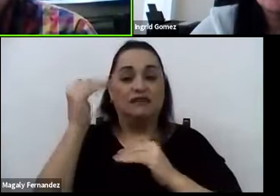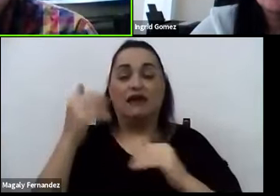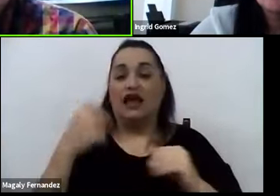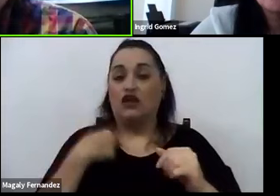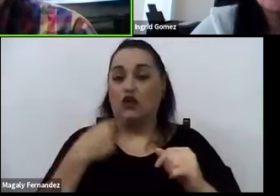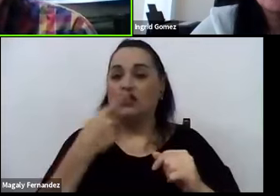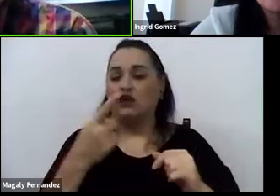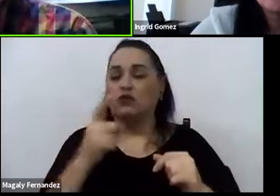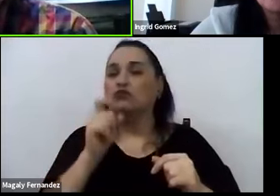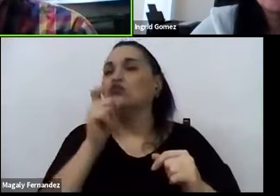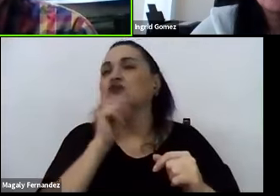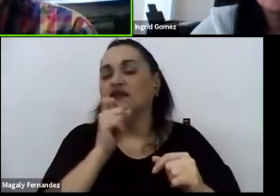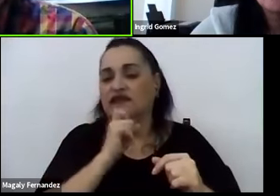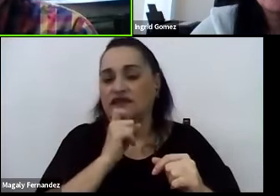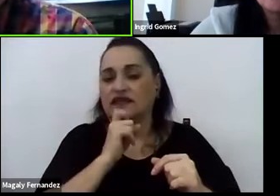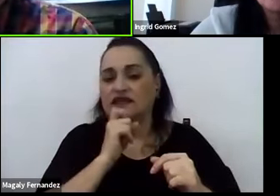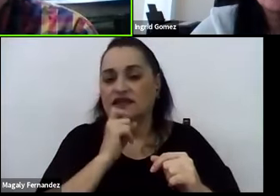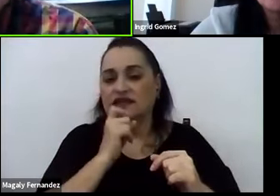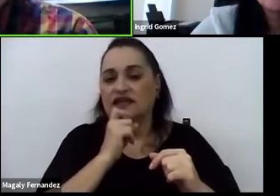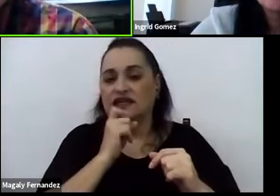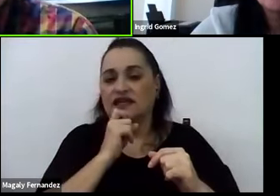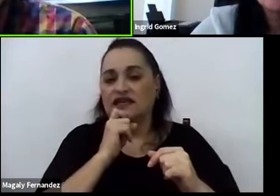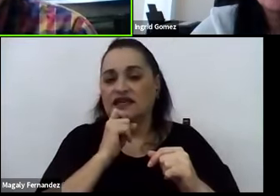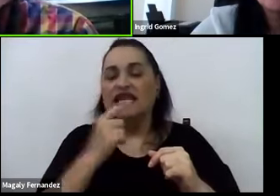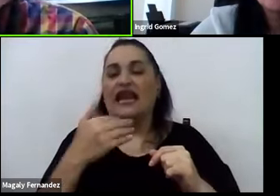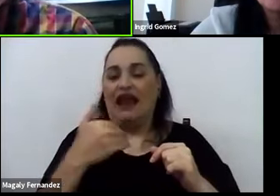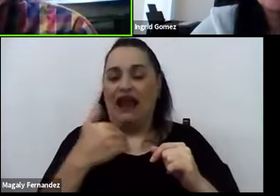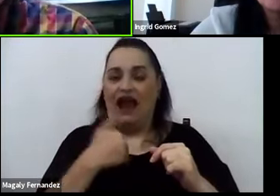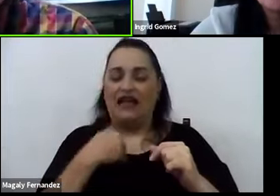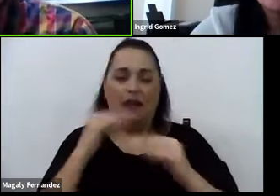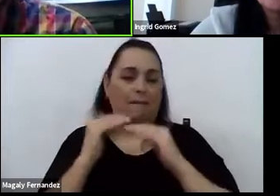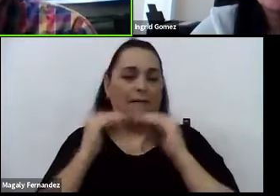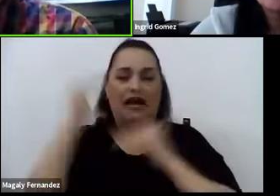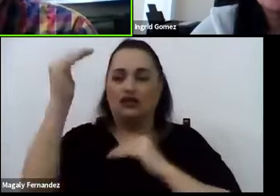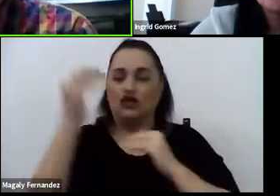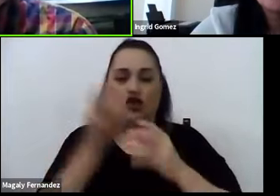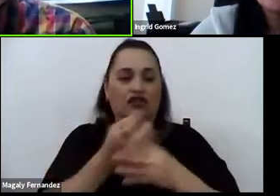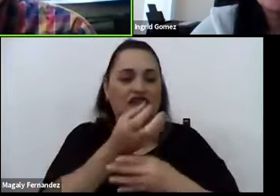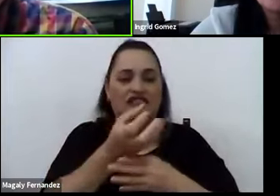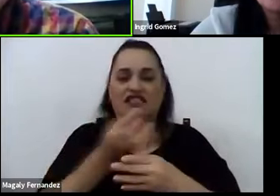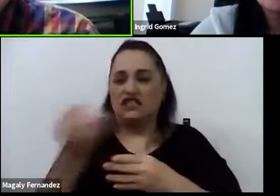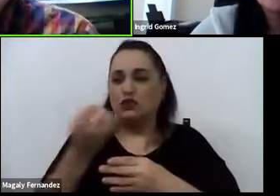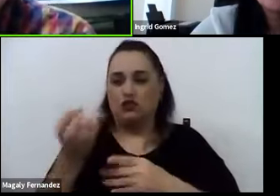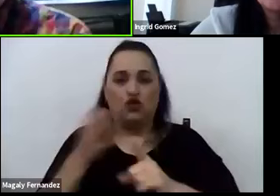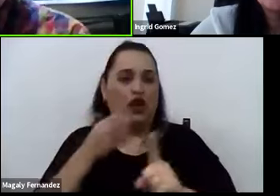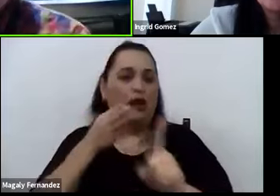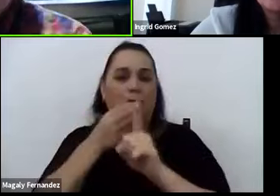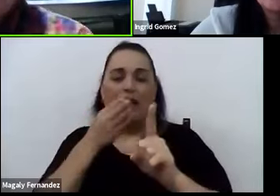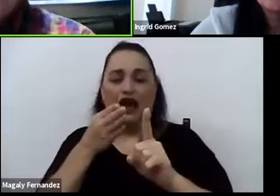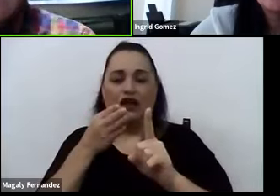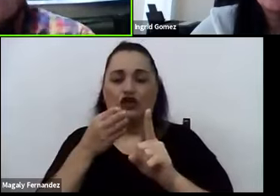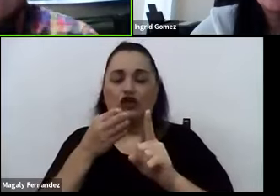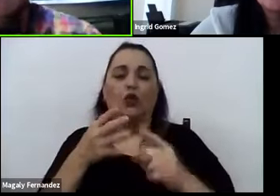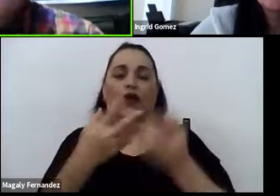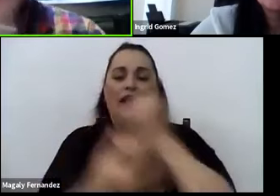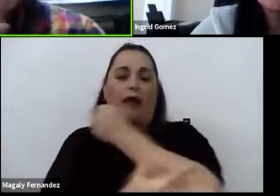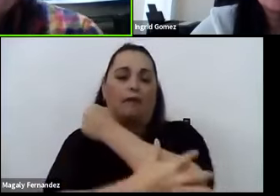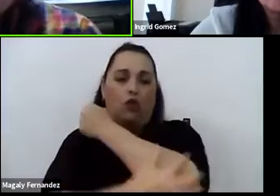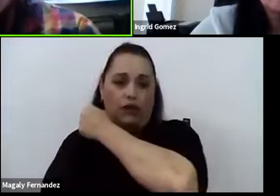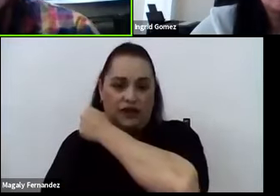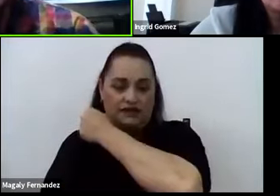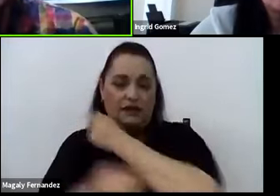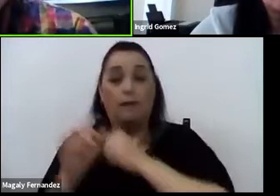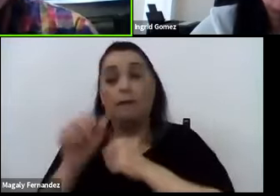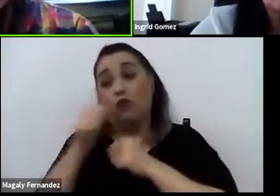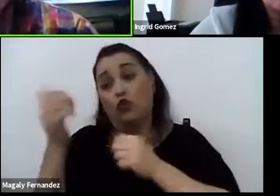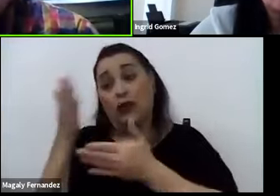muy difícil que haya mayor redistribución y un impacto neto en la pobreza. Por otro lado, como